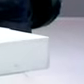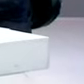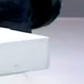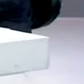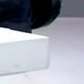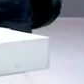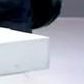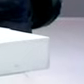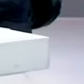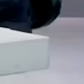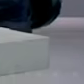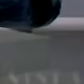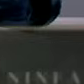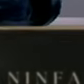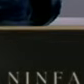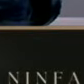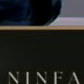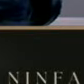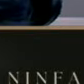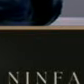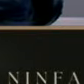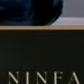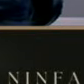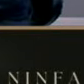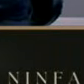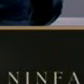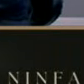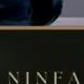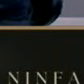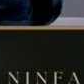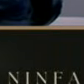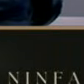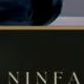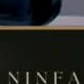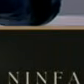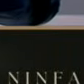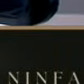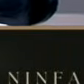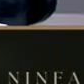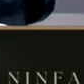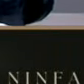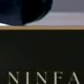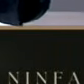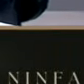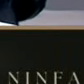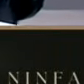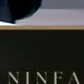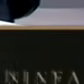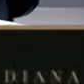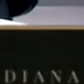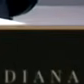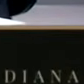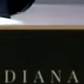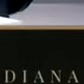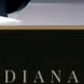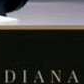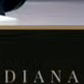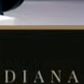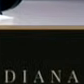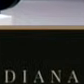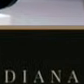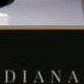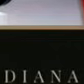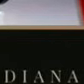poco de pelos, o mucho de pelos, pero más, sí, nada. Pero mucha alegría. Eso es lo importante. Ya lo saben. Fin de semana, feria de la adopción de